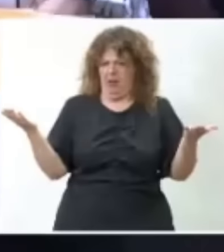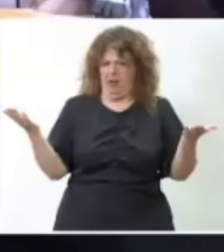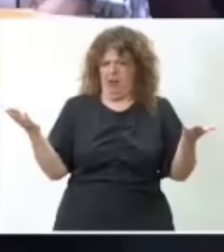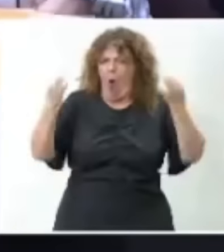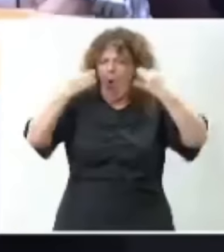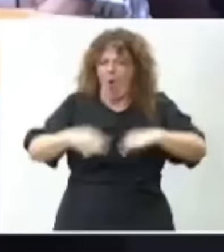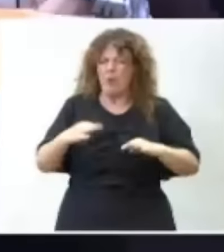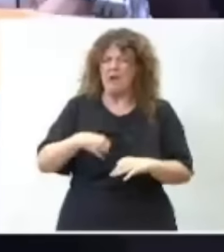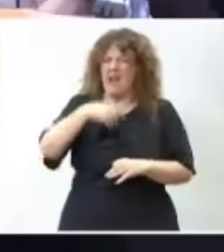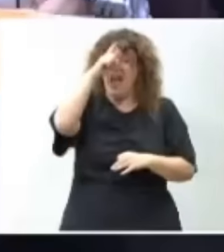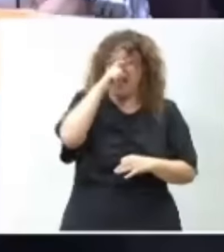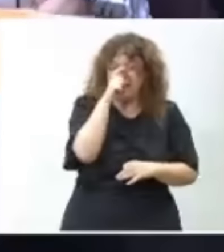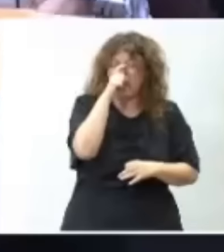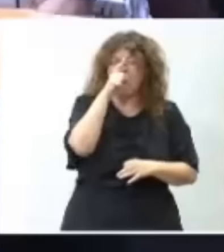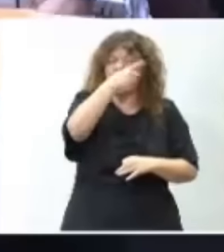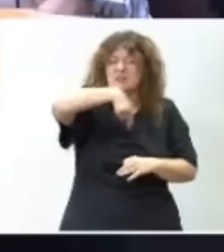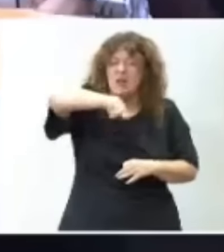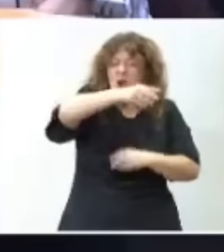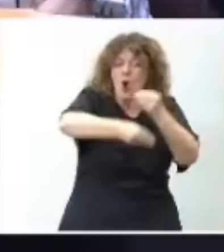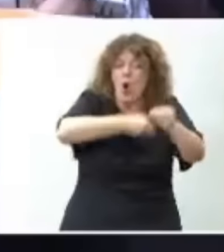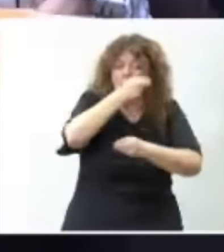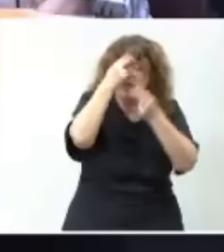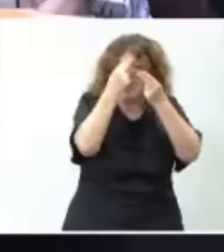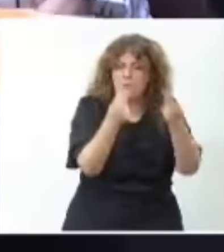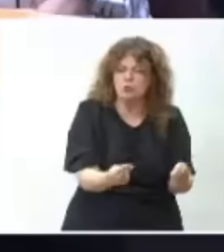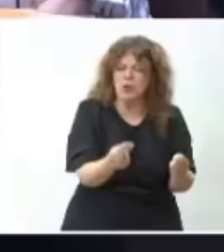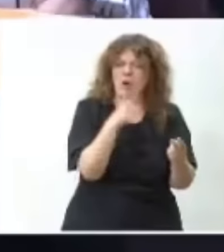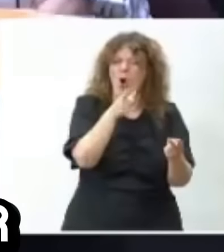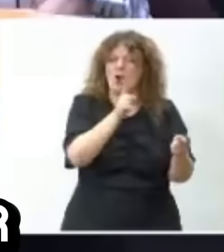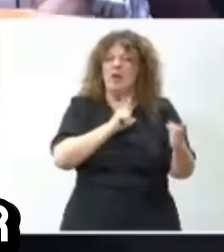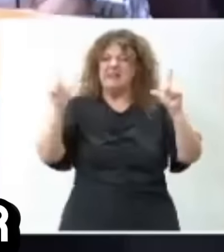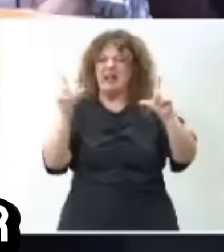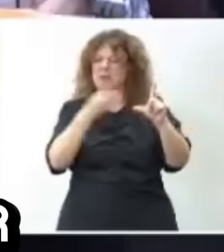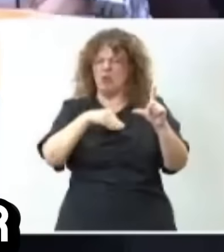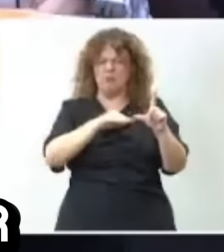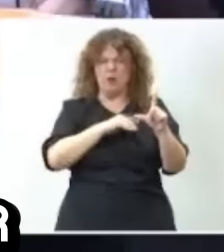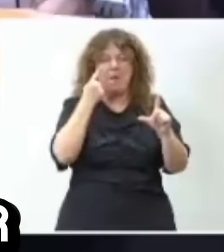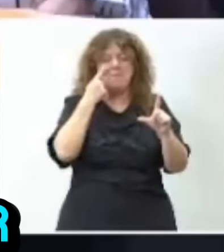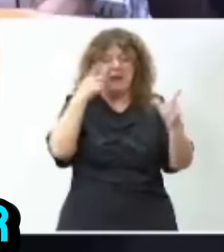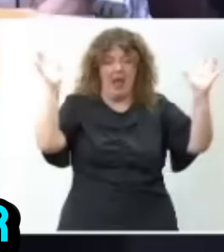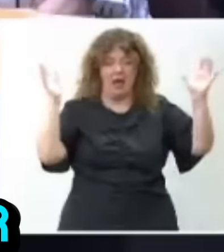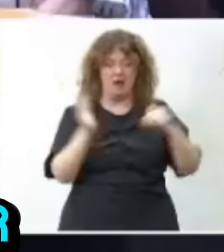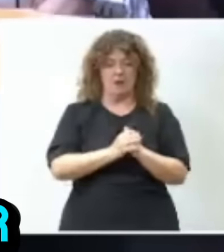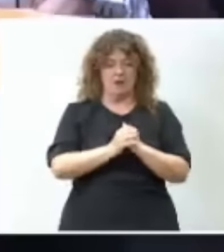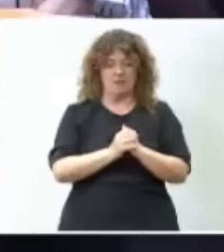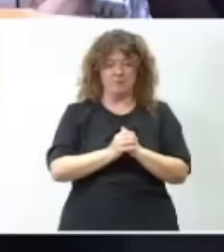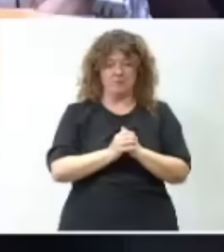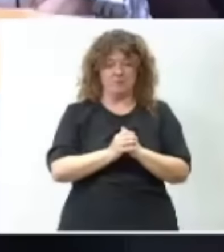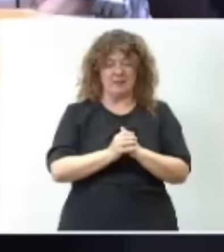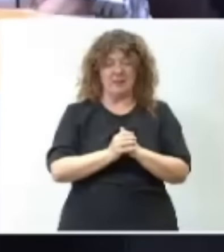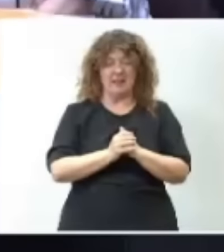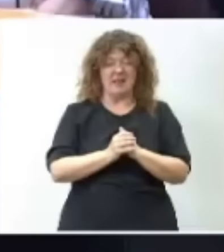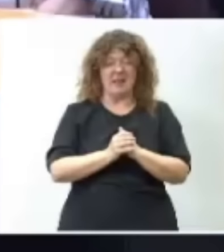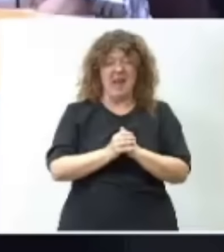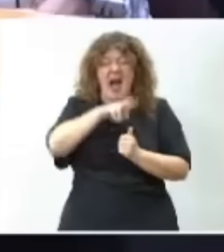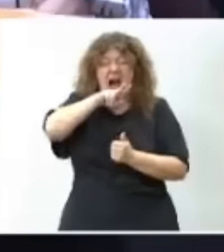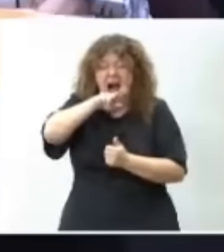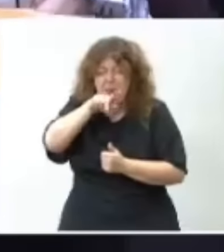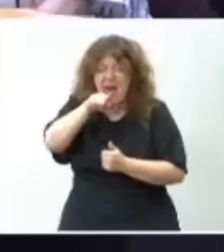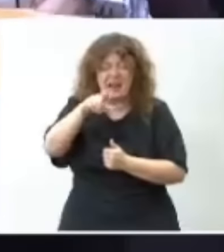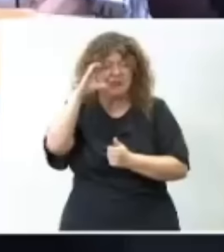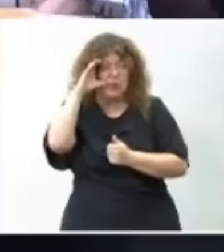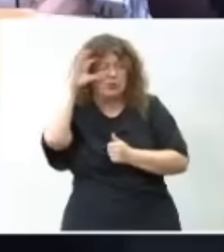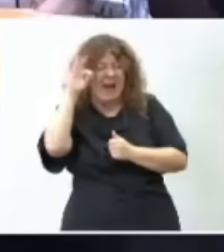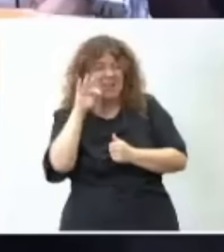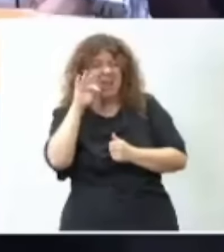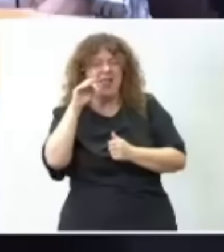recuerden lo que hacían ustedes con Televisión Española. Mire, sinceramente, escuchar hablar al Partido